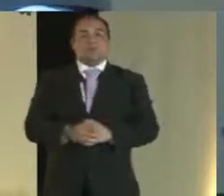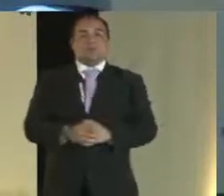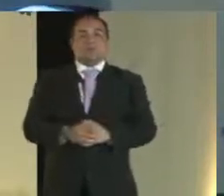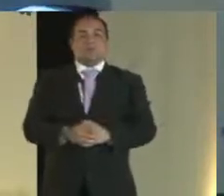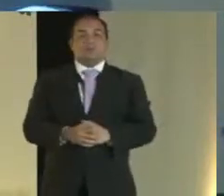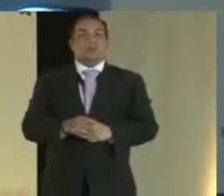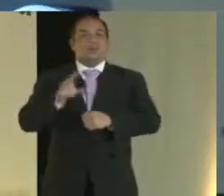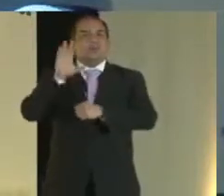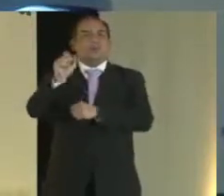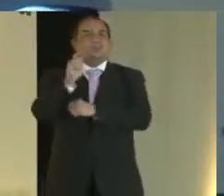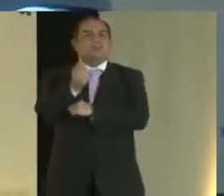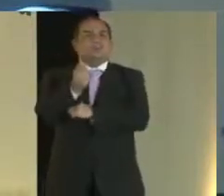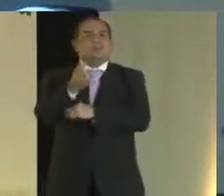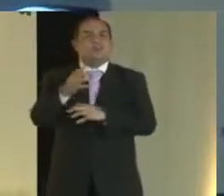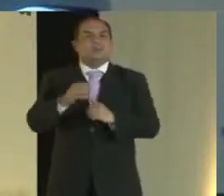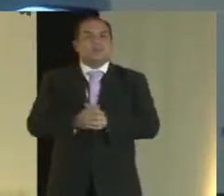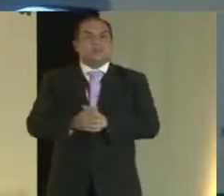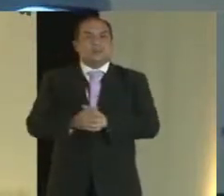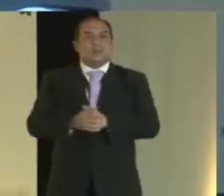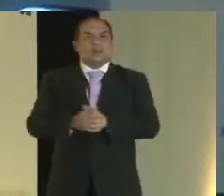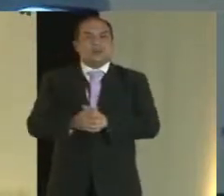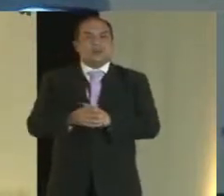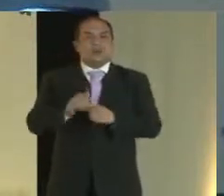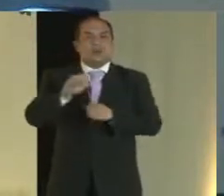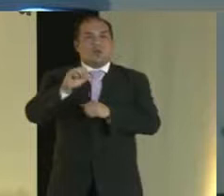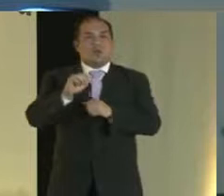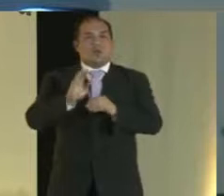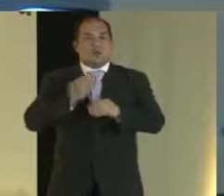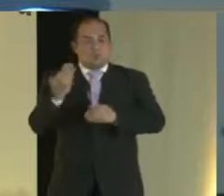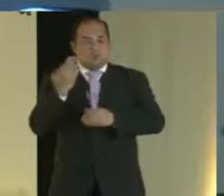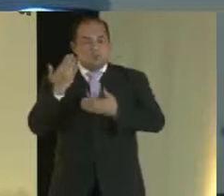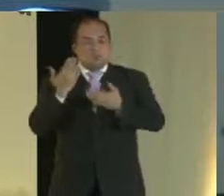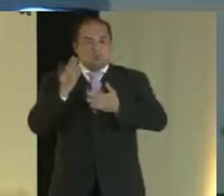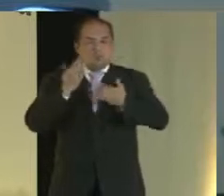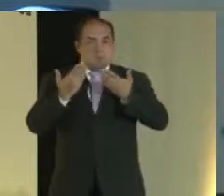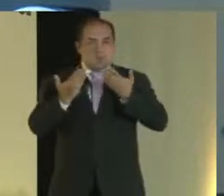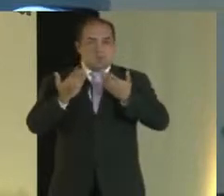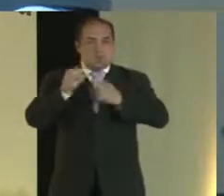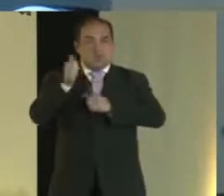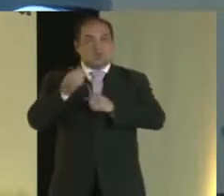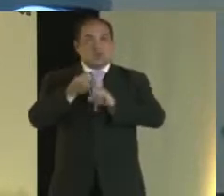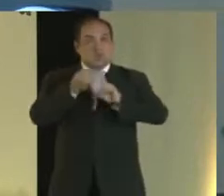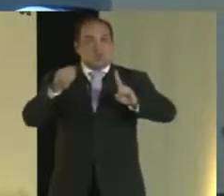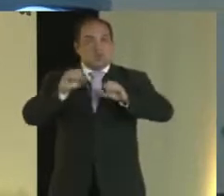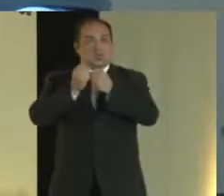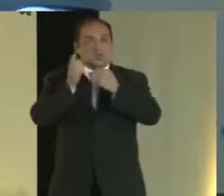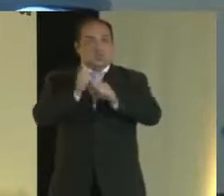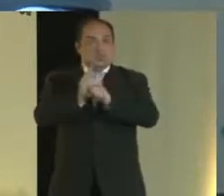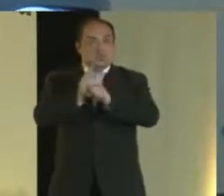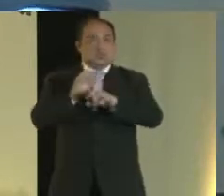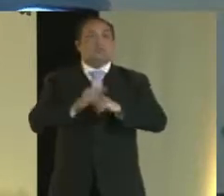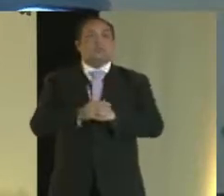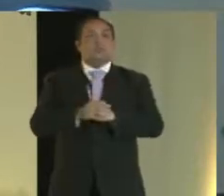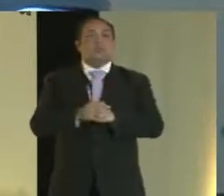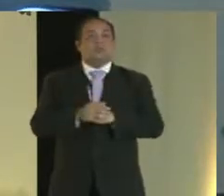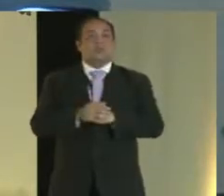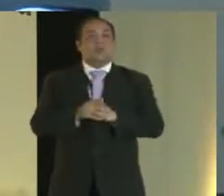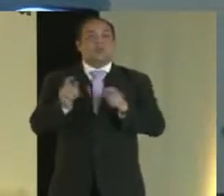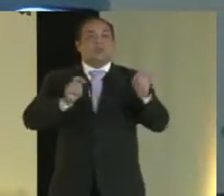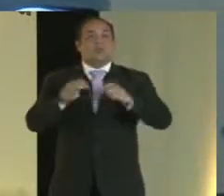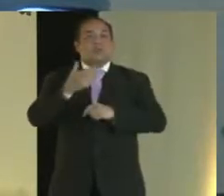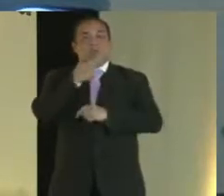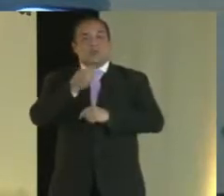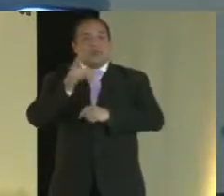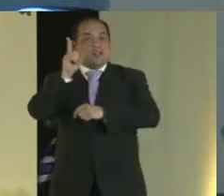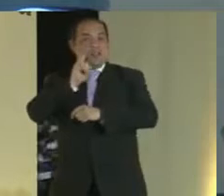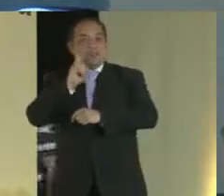Los sindicatos han sido, más que otras organizaciones sociales, controladas por hombres. Las mujeres